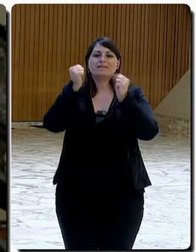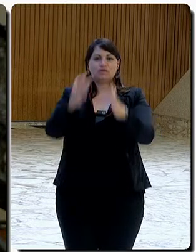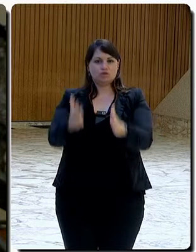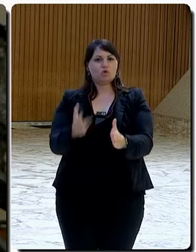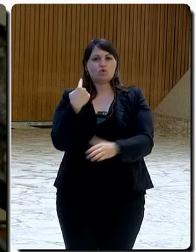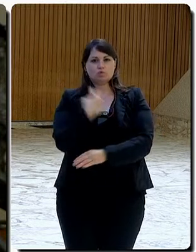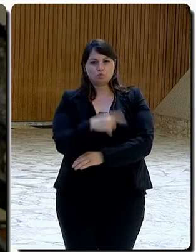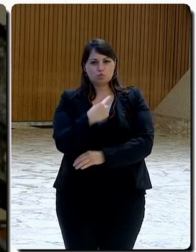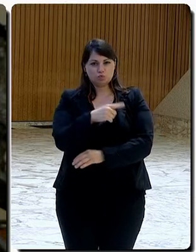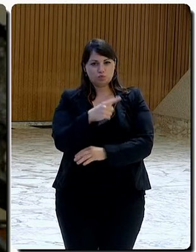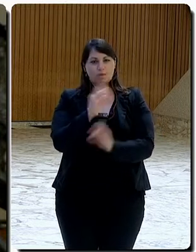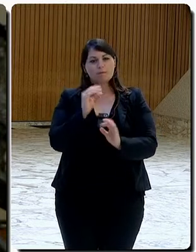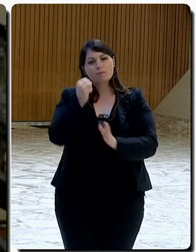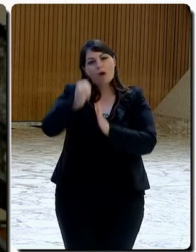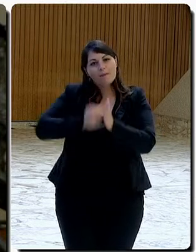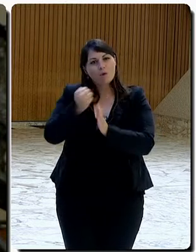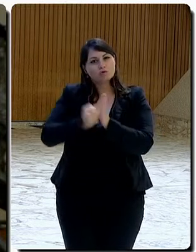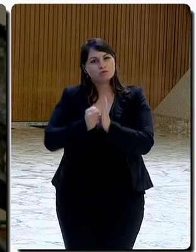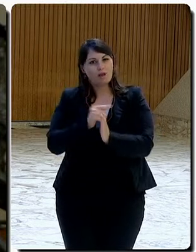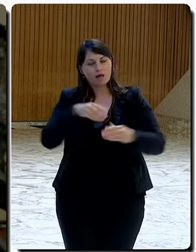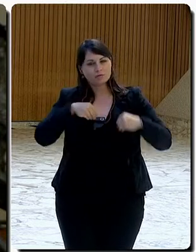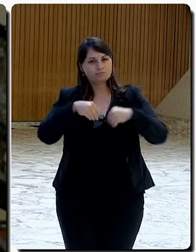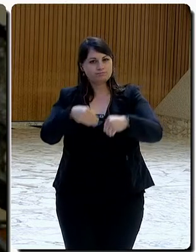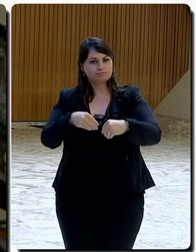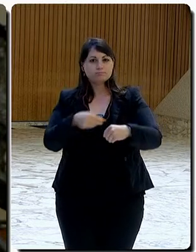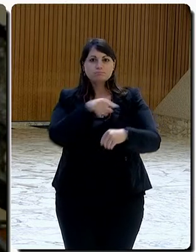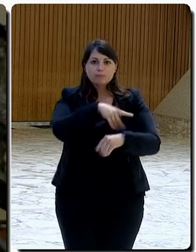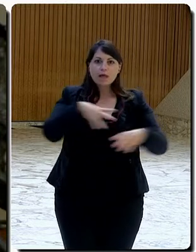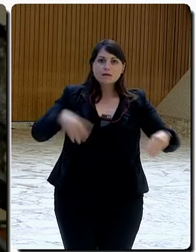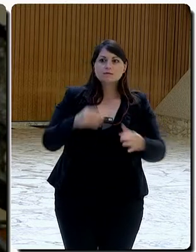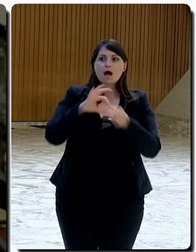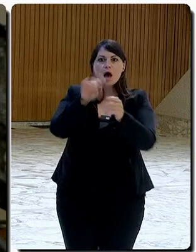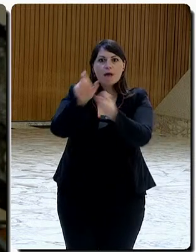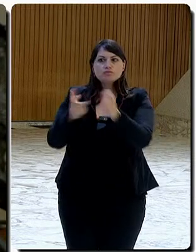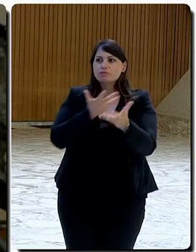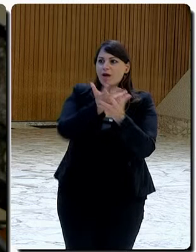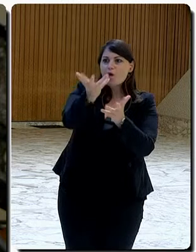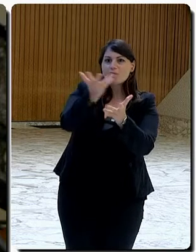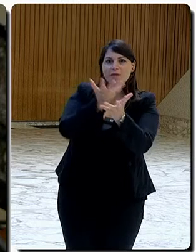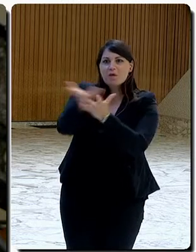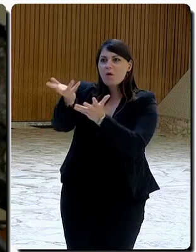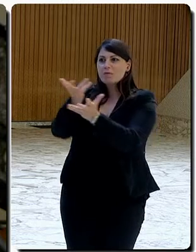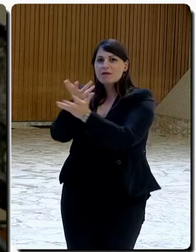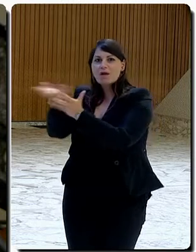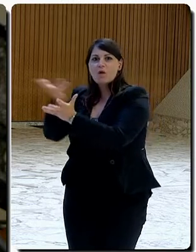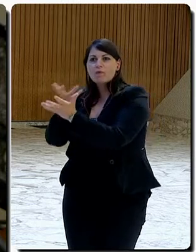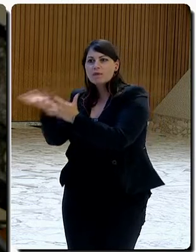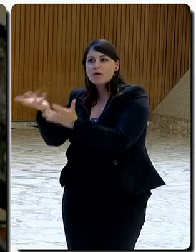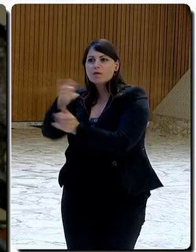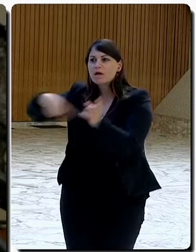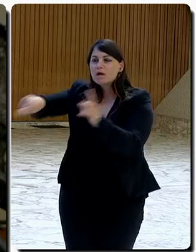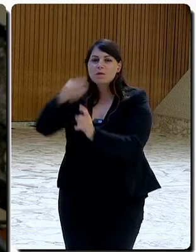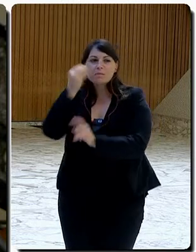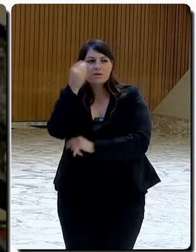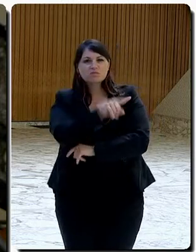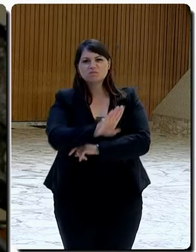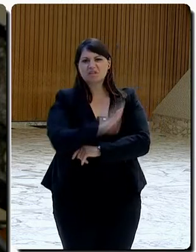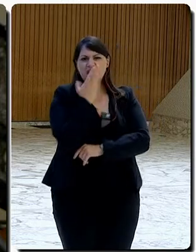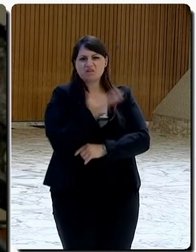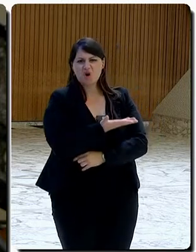y el resultado de su primer apostolado fue que sus amigos le consideraron un traidor y le retiraron su